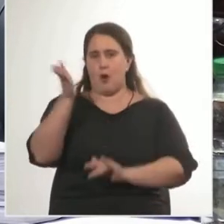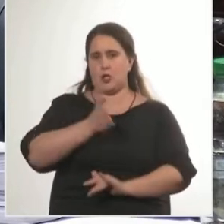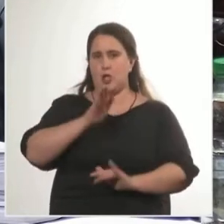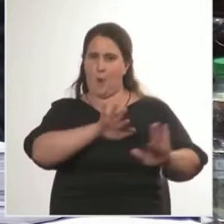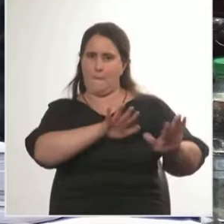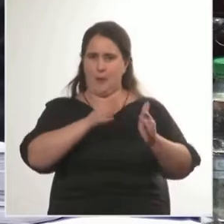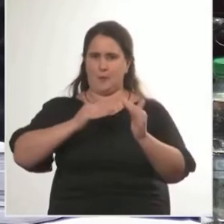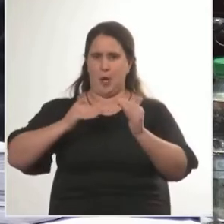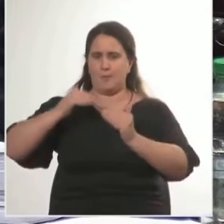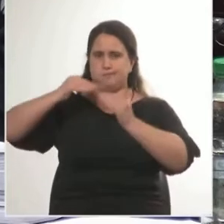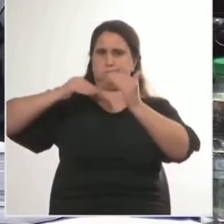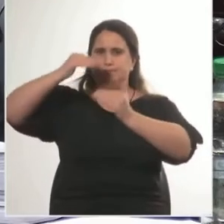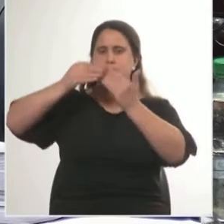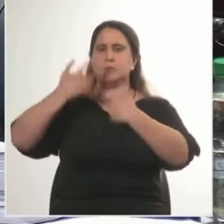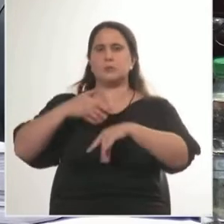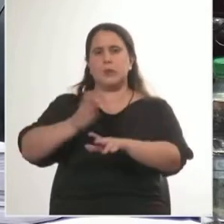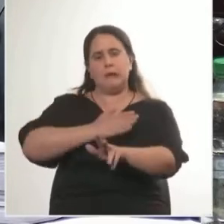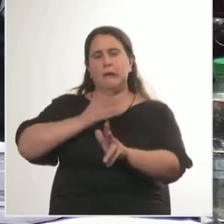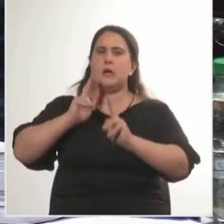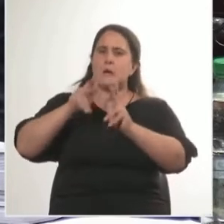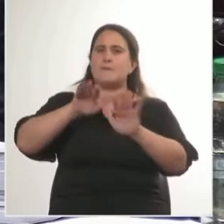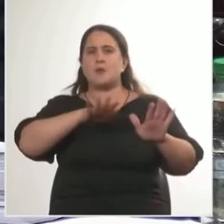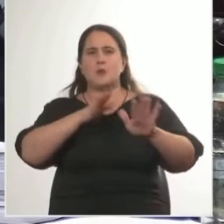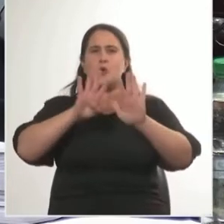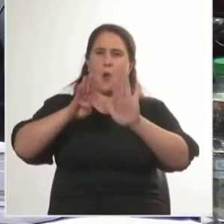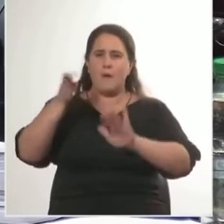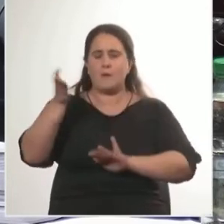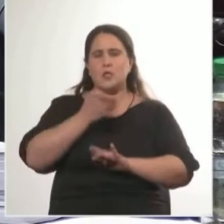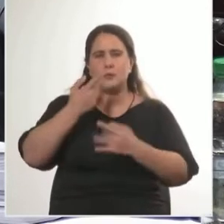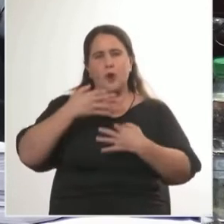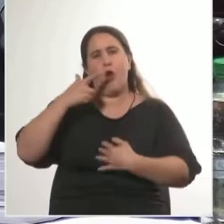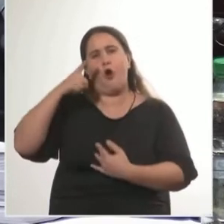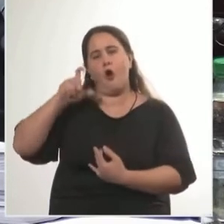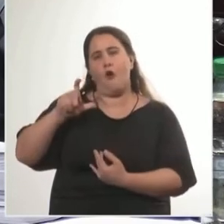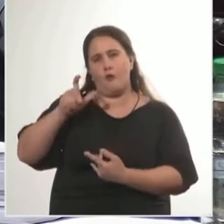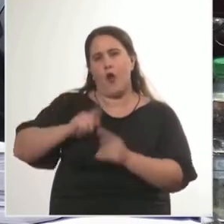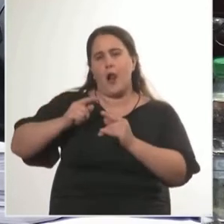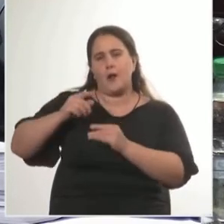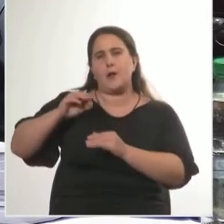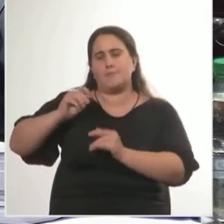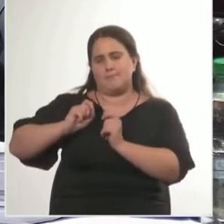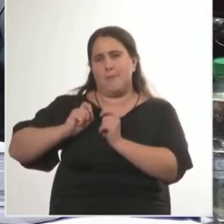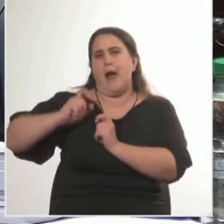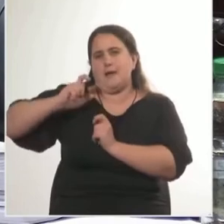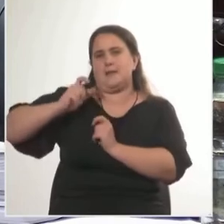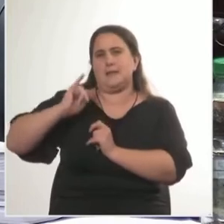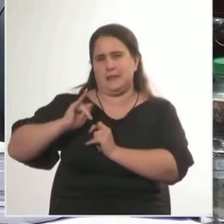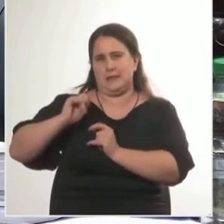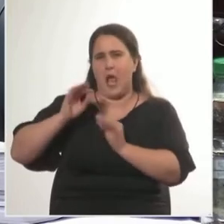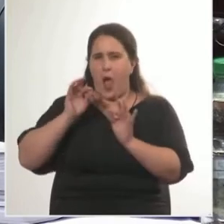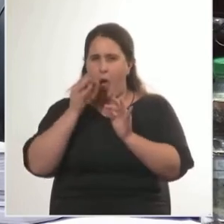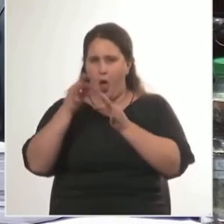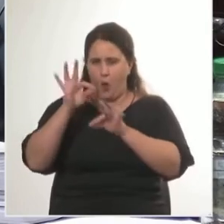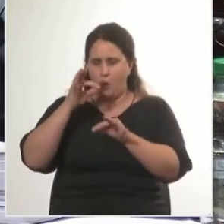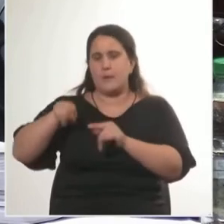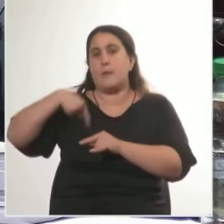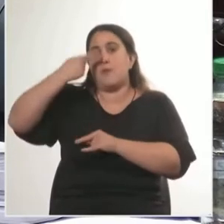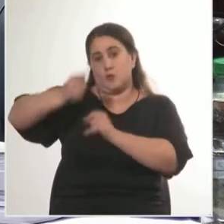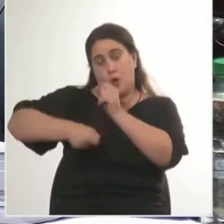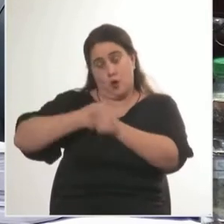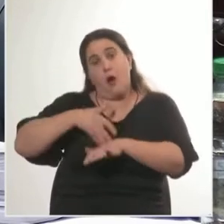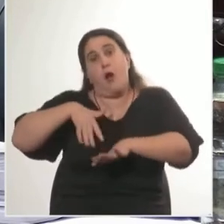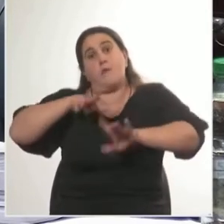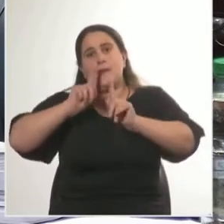10%, porque se hablaba de un entorno del 9%, pero evidentemente va a haber ajustes al alza este año y quizás el año que viene. O sea,